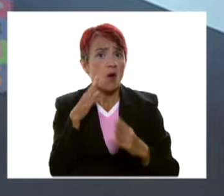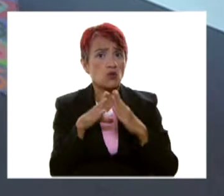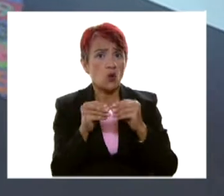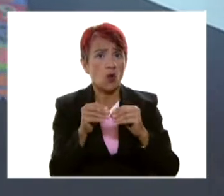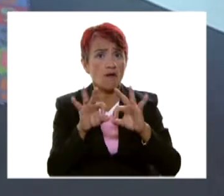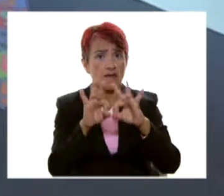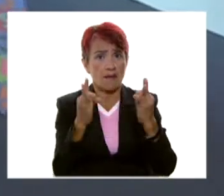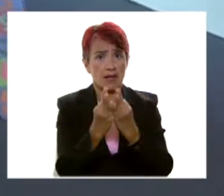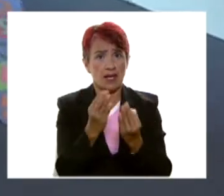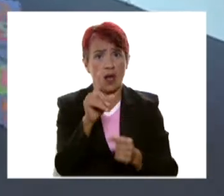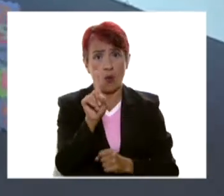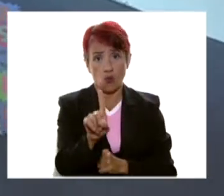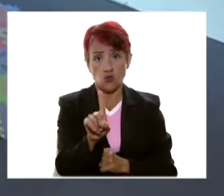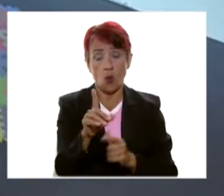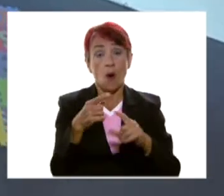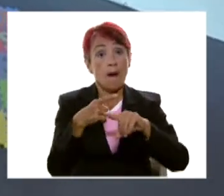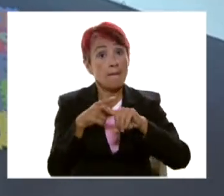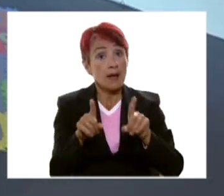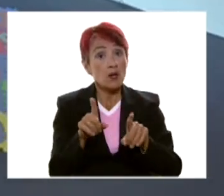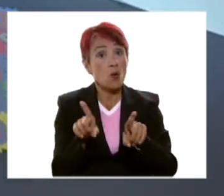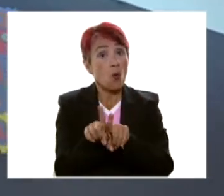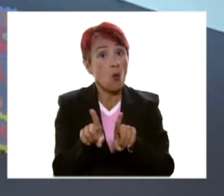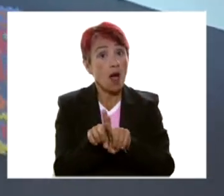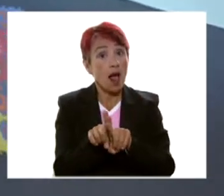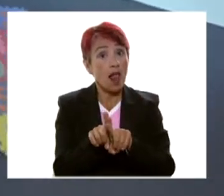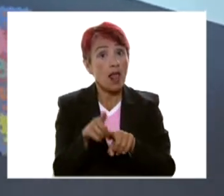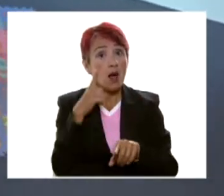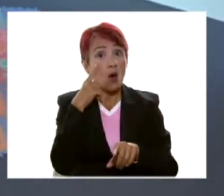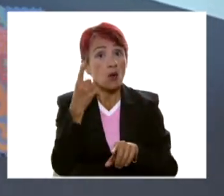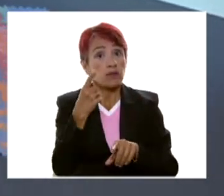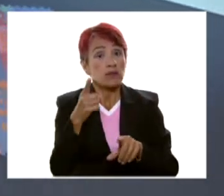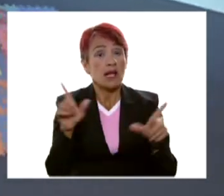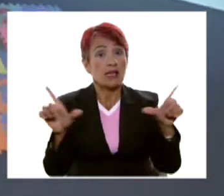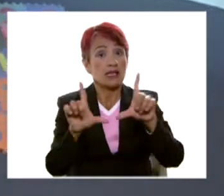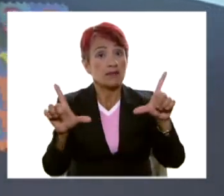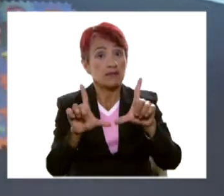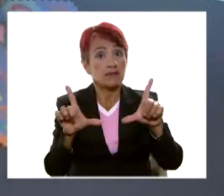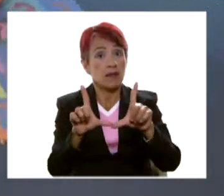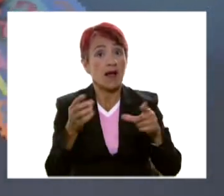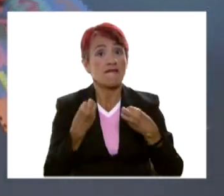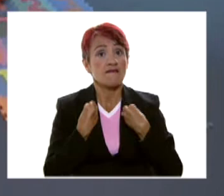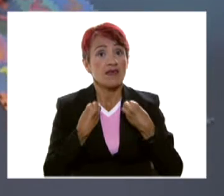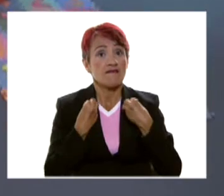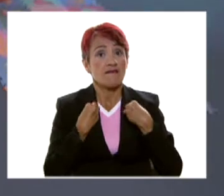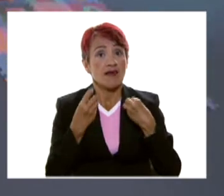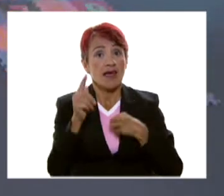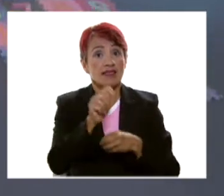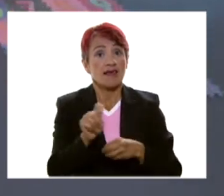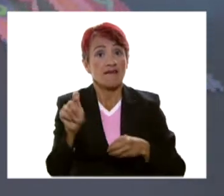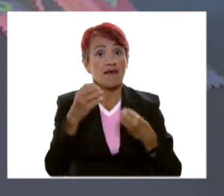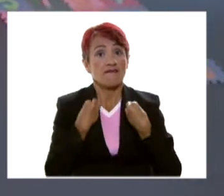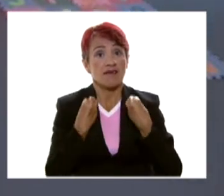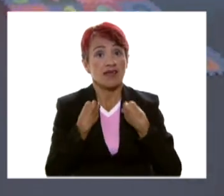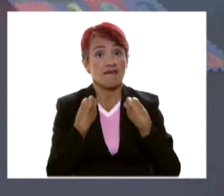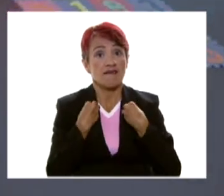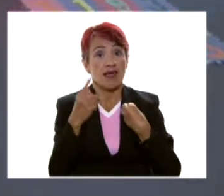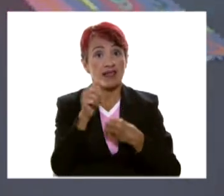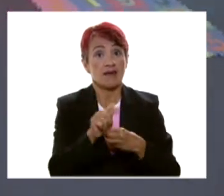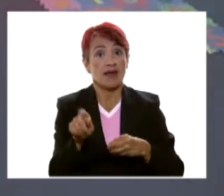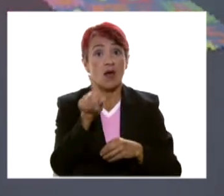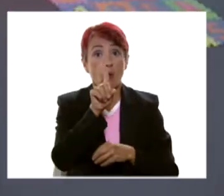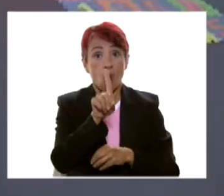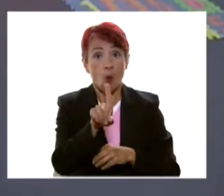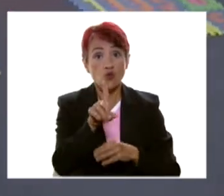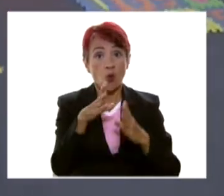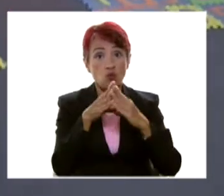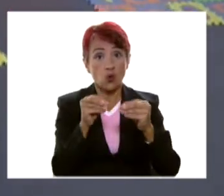@Familia1 en Twitter. Pero también nos pueden seguir a través de las pantallas de Vive Televisión en Vive TV 1 en Twitter